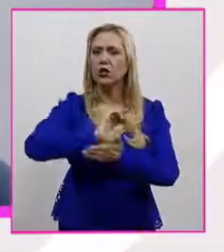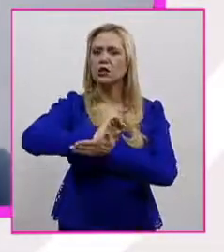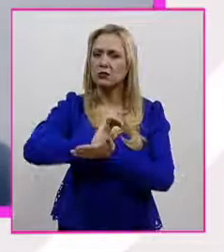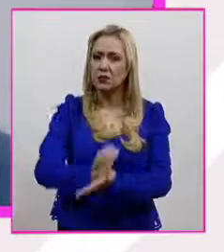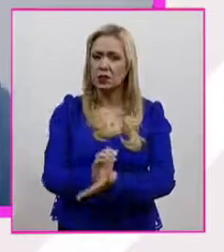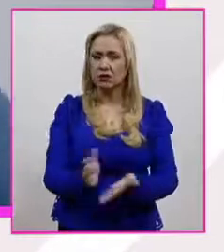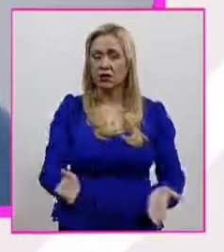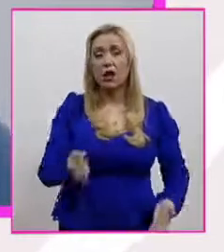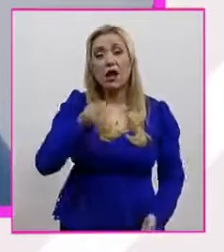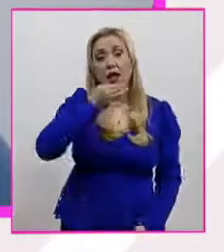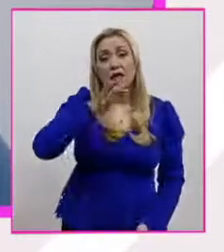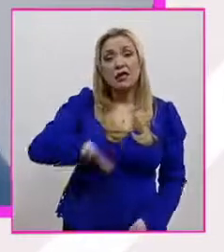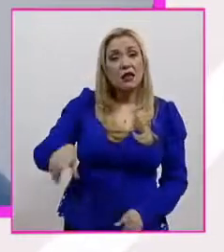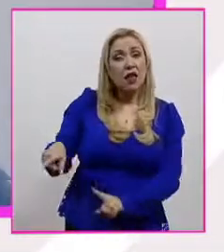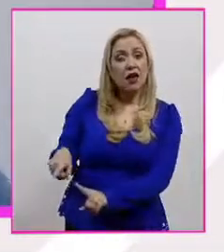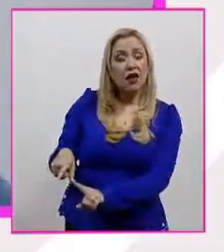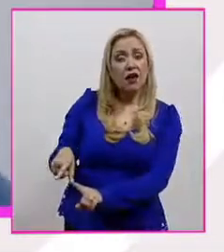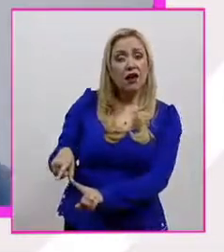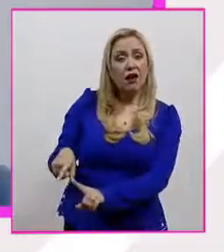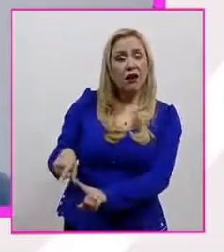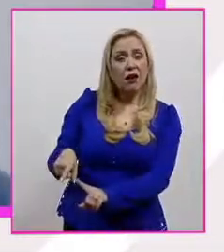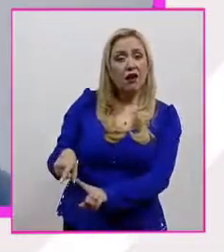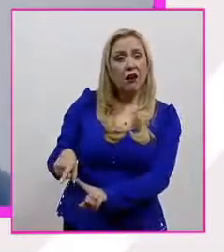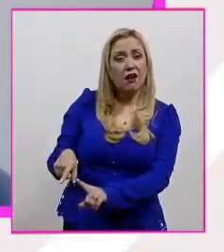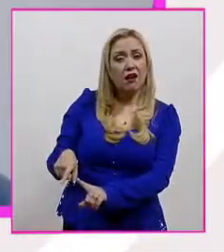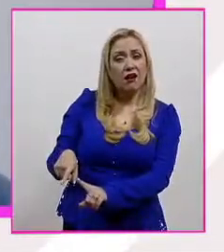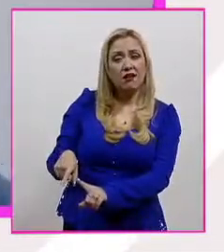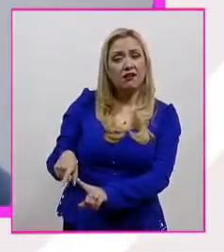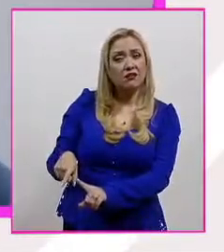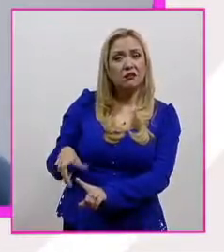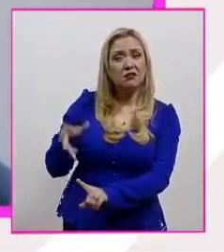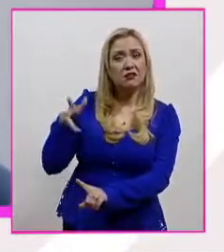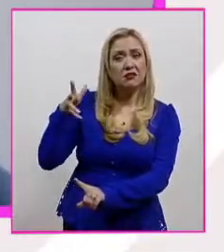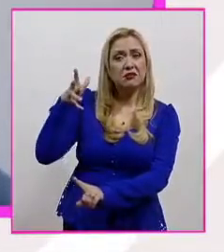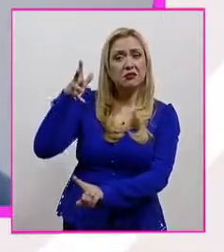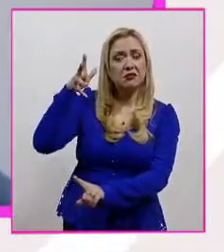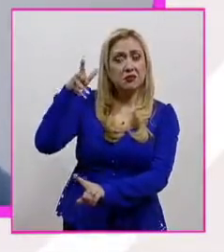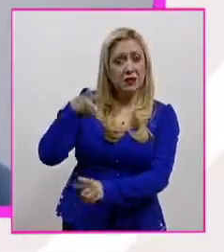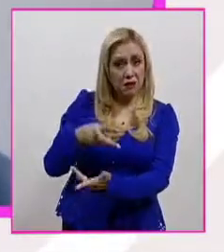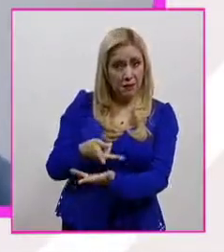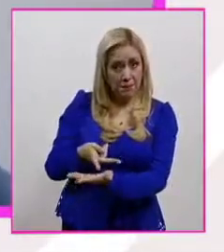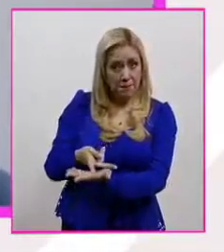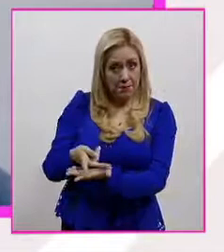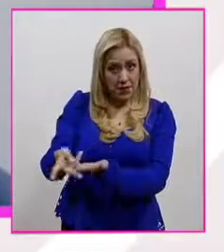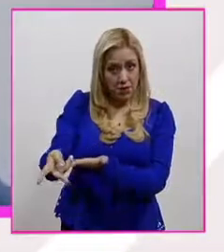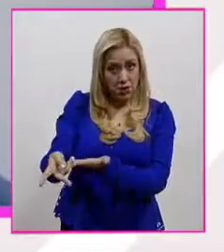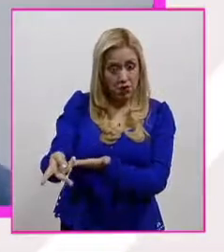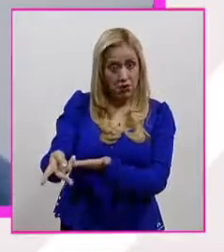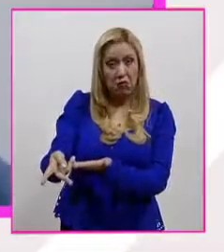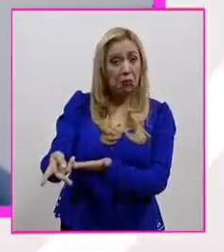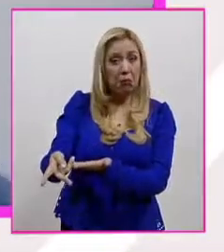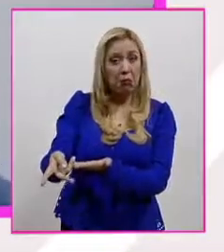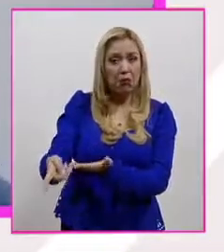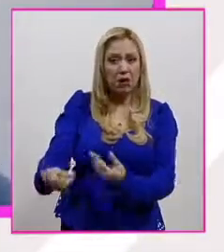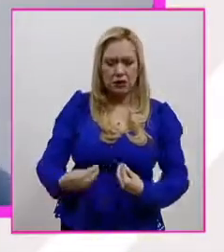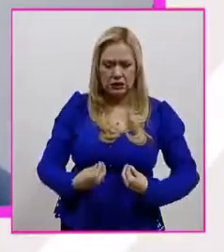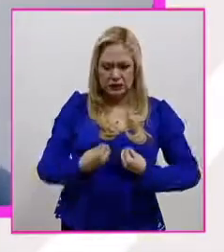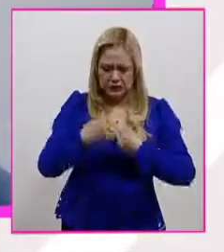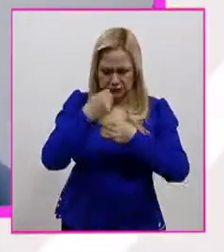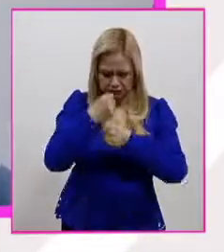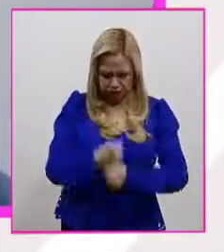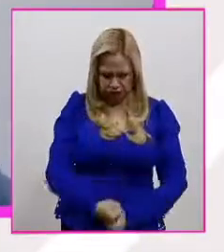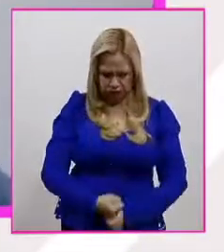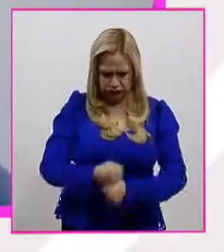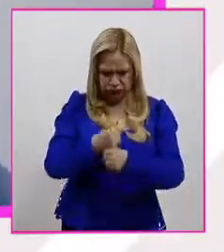no te puedes hablar de meritocracia cuando sabes que se va a enfrentar a una feminización de la pobreza, que va a vivir condiciones que no podemos ni